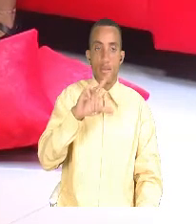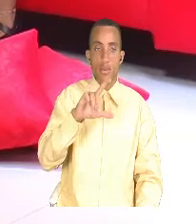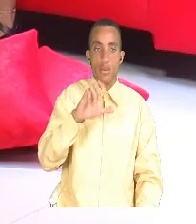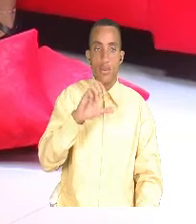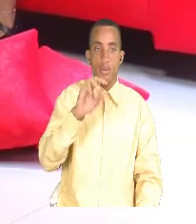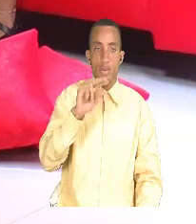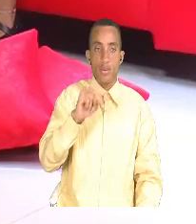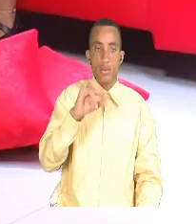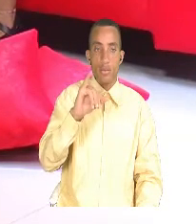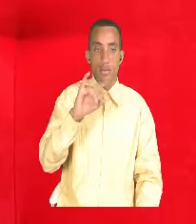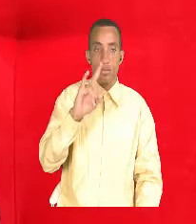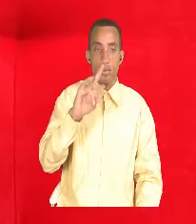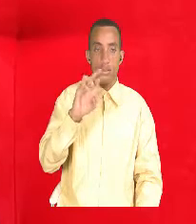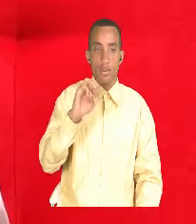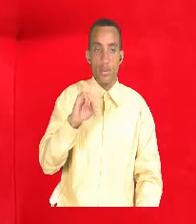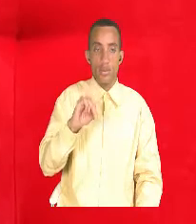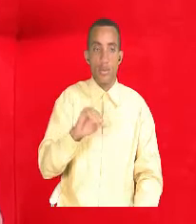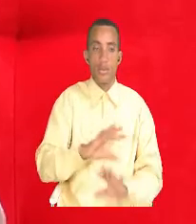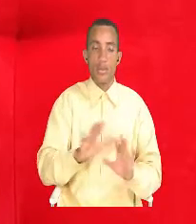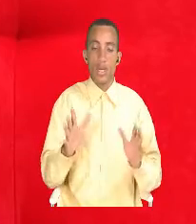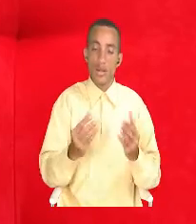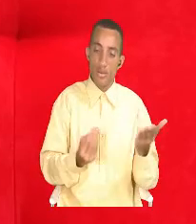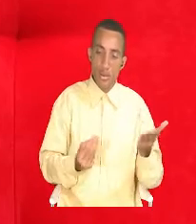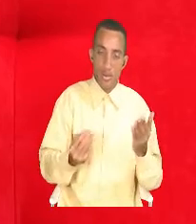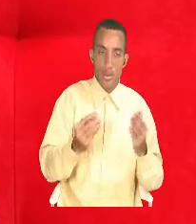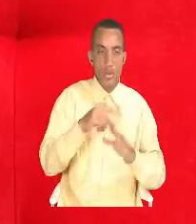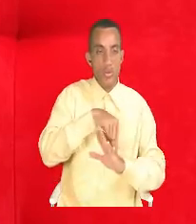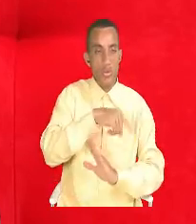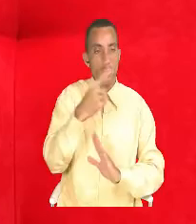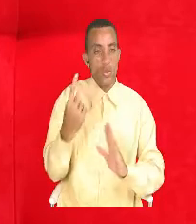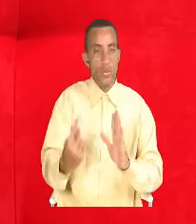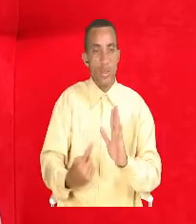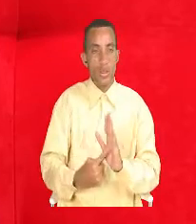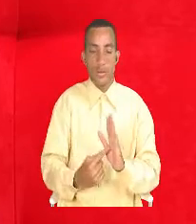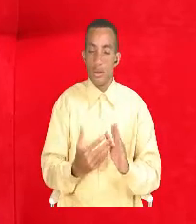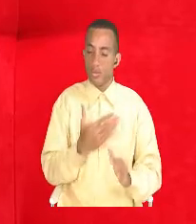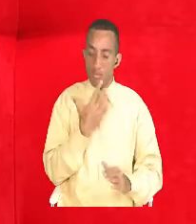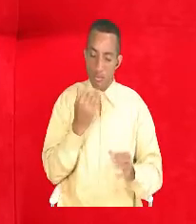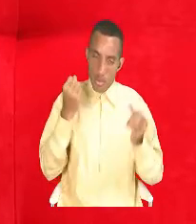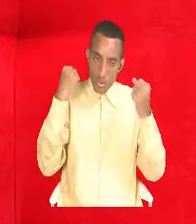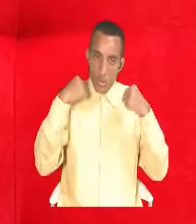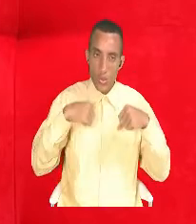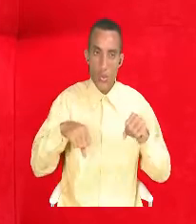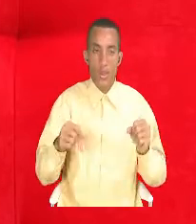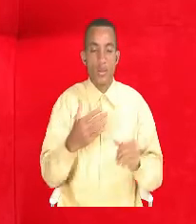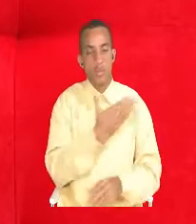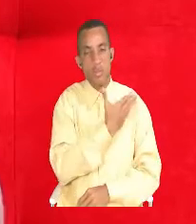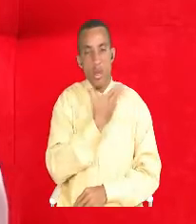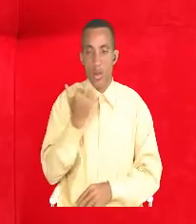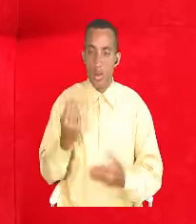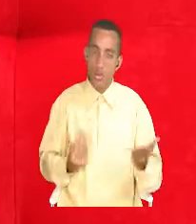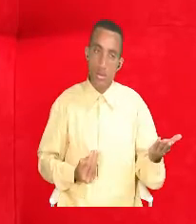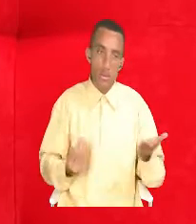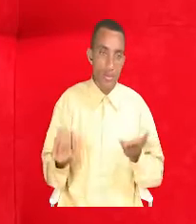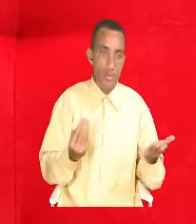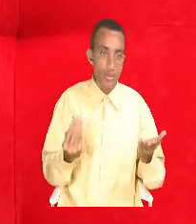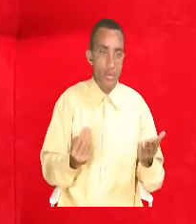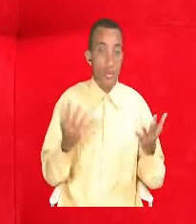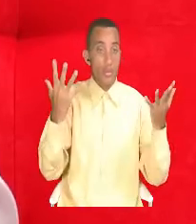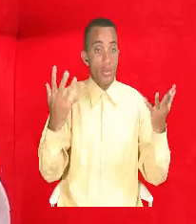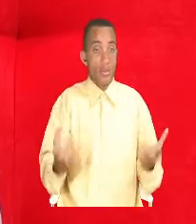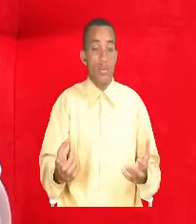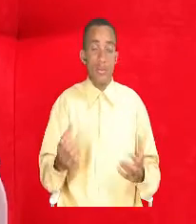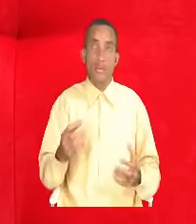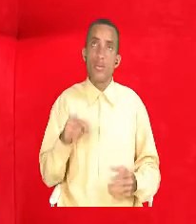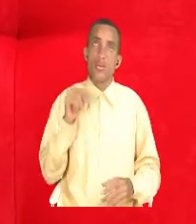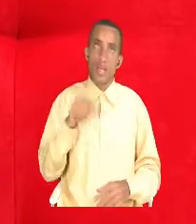los mejores servicios, porque nos esmeramos en prestar el mejor servicio para toda la ciudadanía de Barranca, porque creemos en